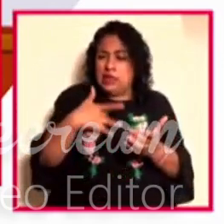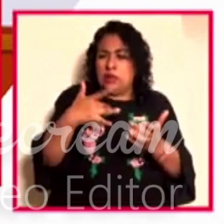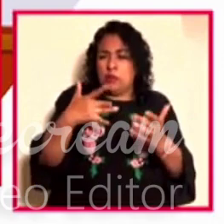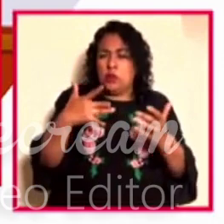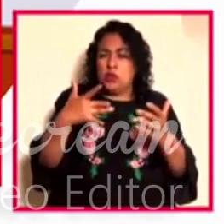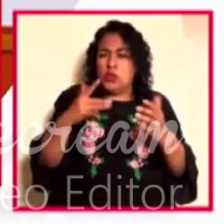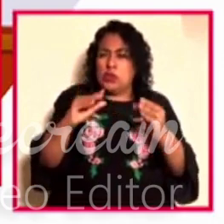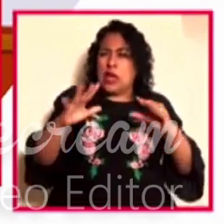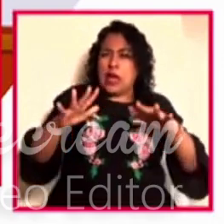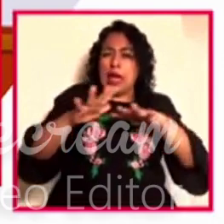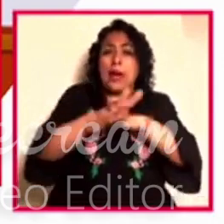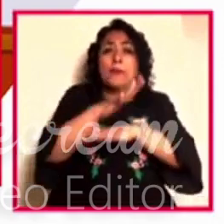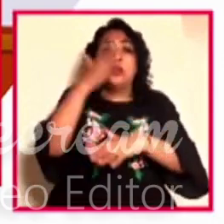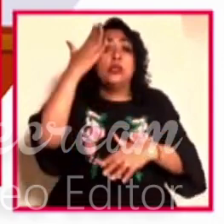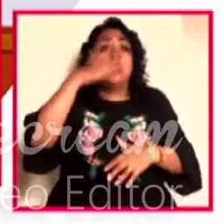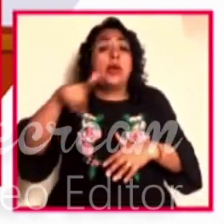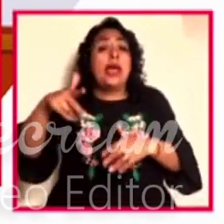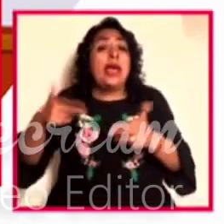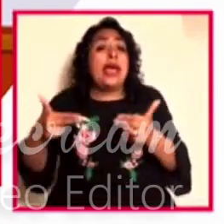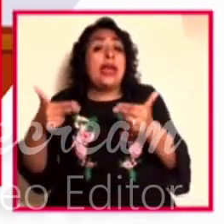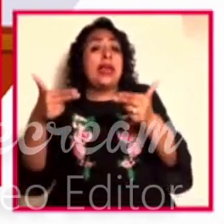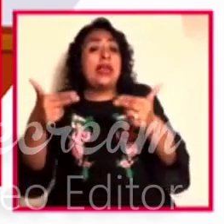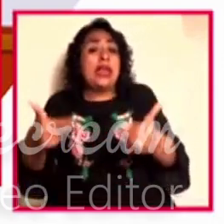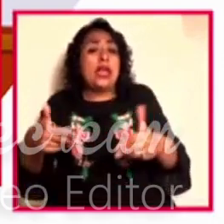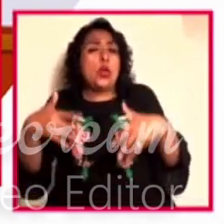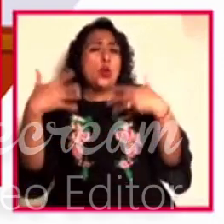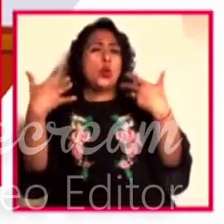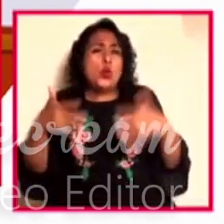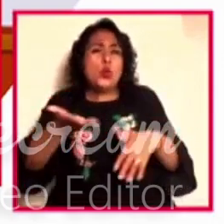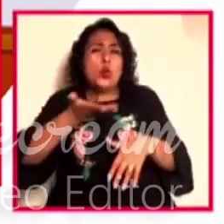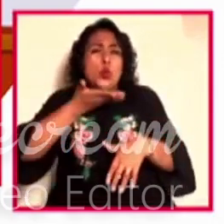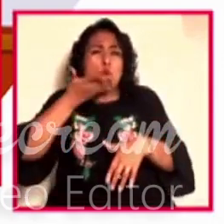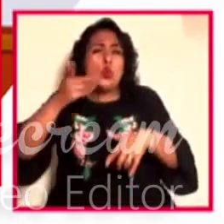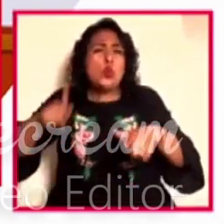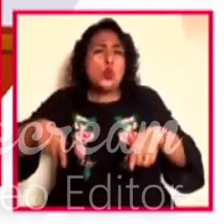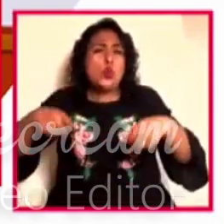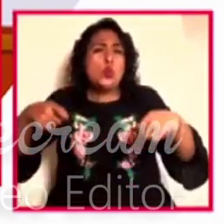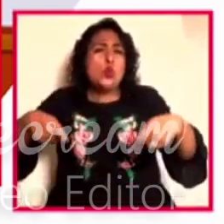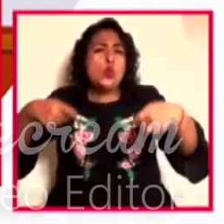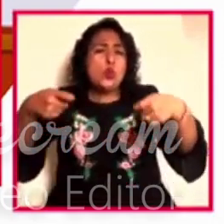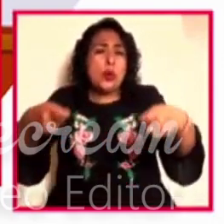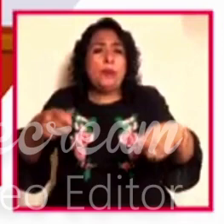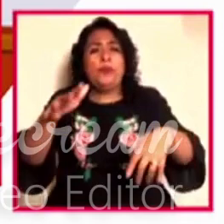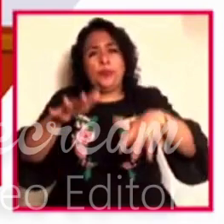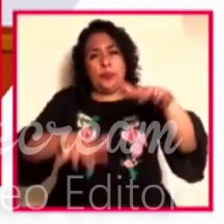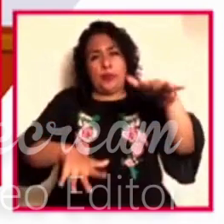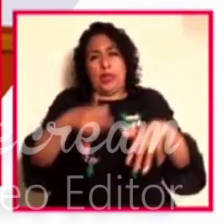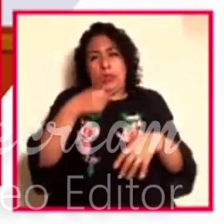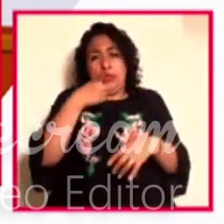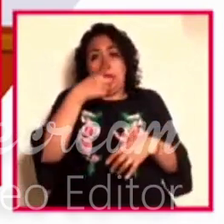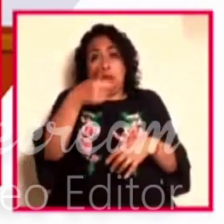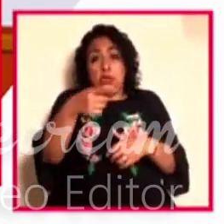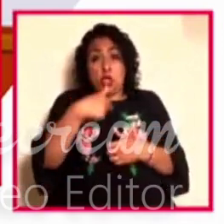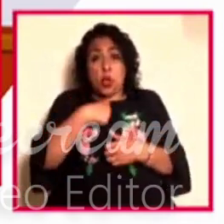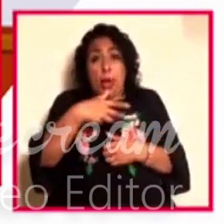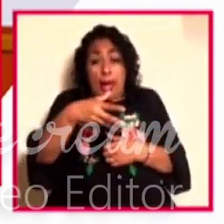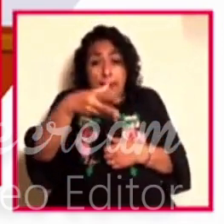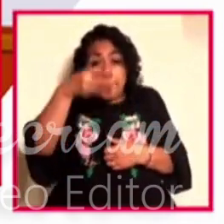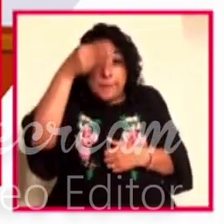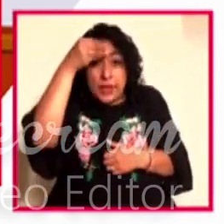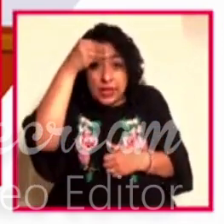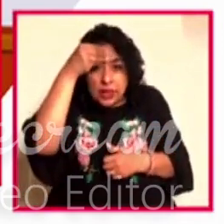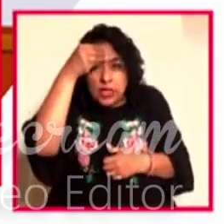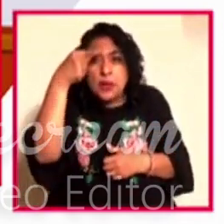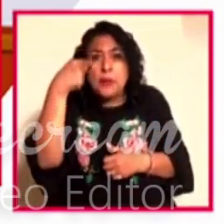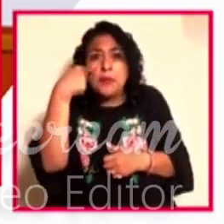bien se sabía heredero de una larguísima tradición. Alguna vez dijo: aprendí a mirar